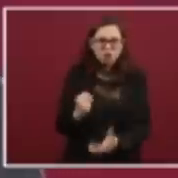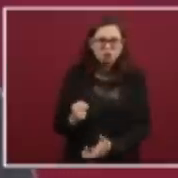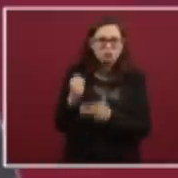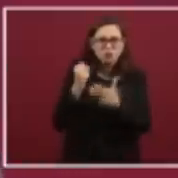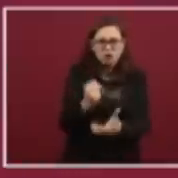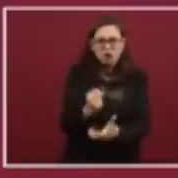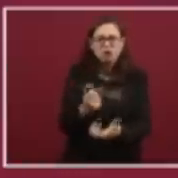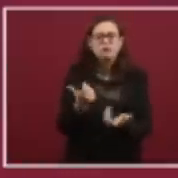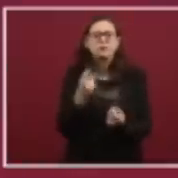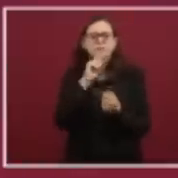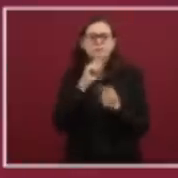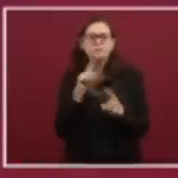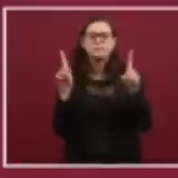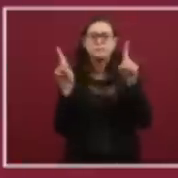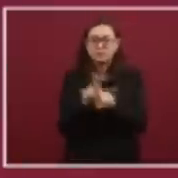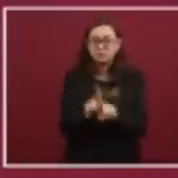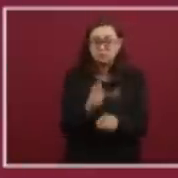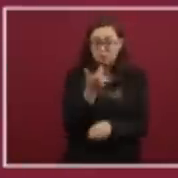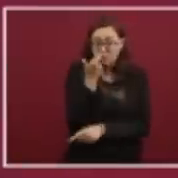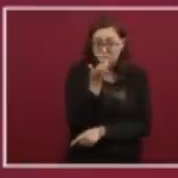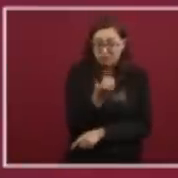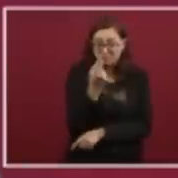Se está apreciando el peso.